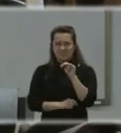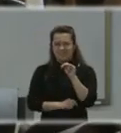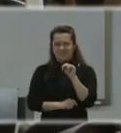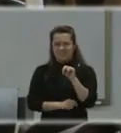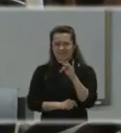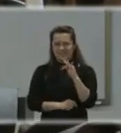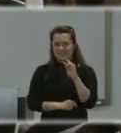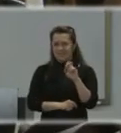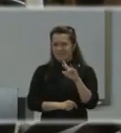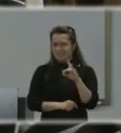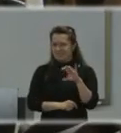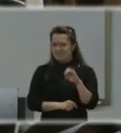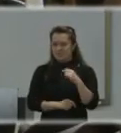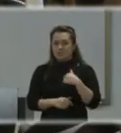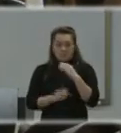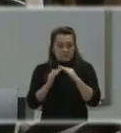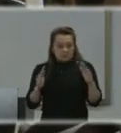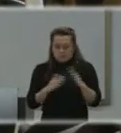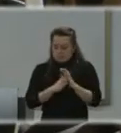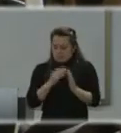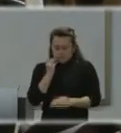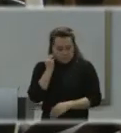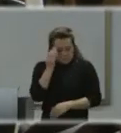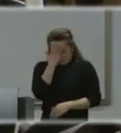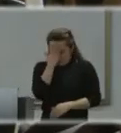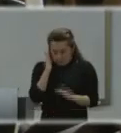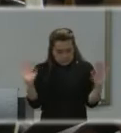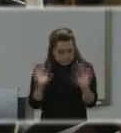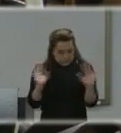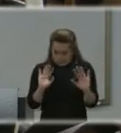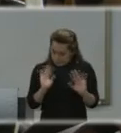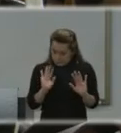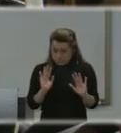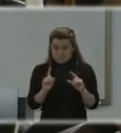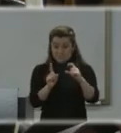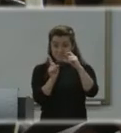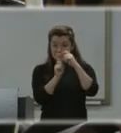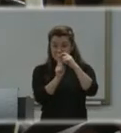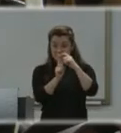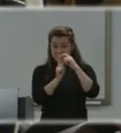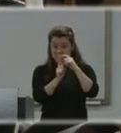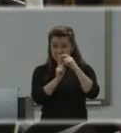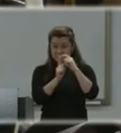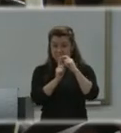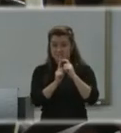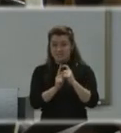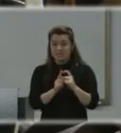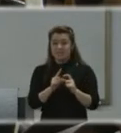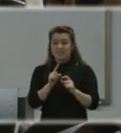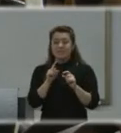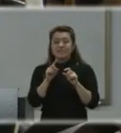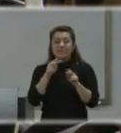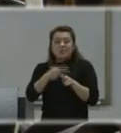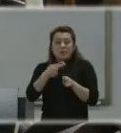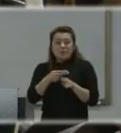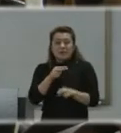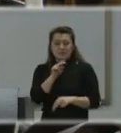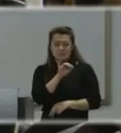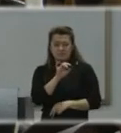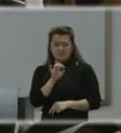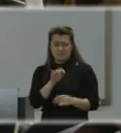fue bastante espantoso, porque empezando que los términos, empezando simplemente por la terminología, que